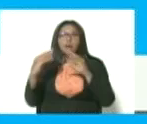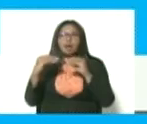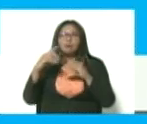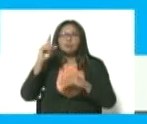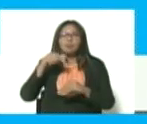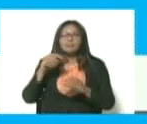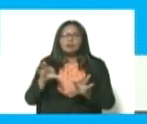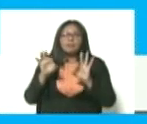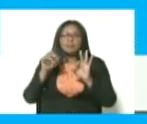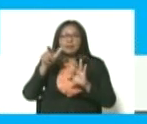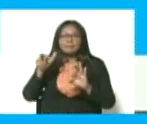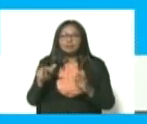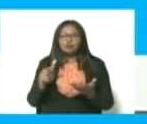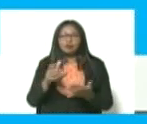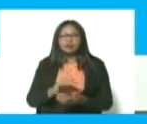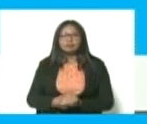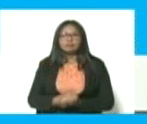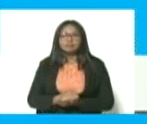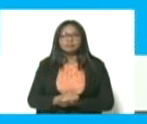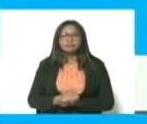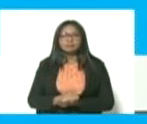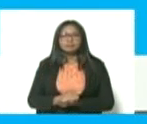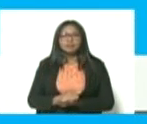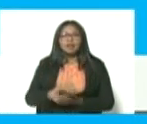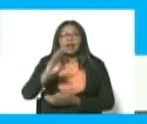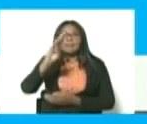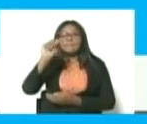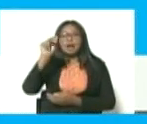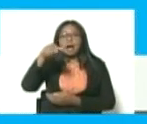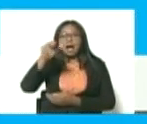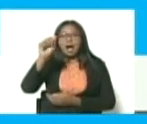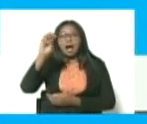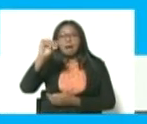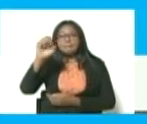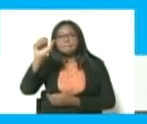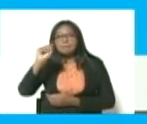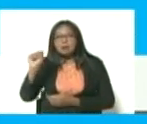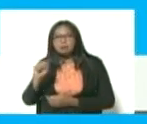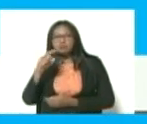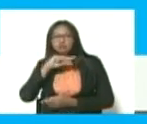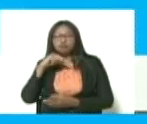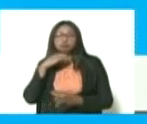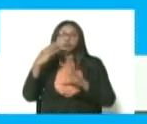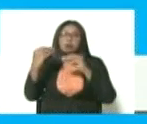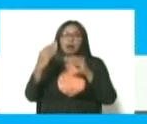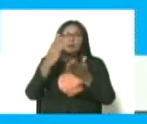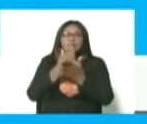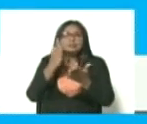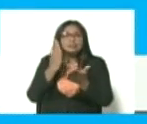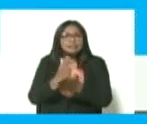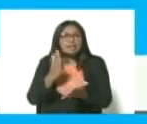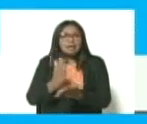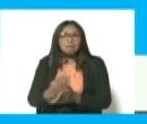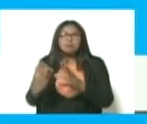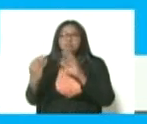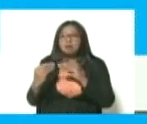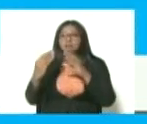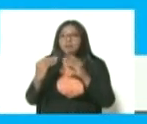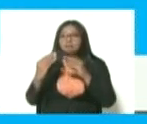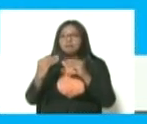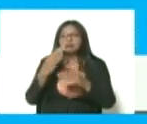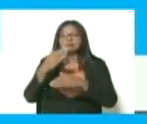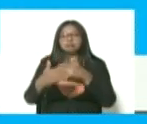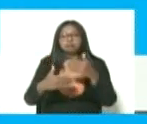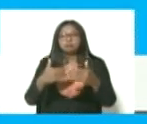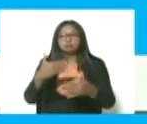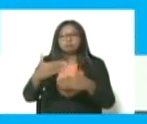enviados especiales, en Bahamas, en varias oportunidades, siempre. Y el